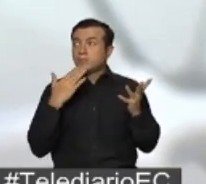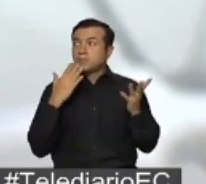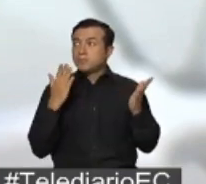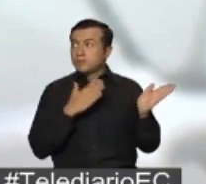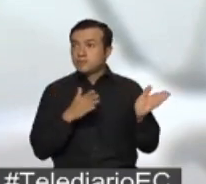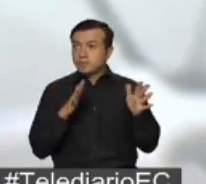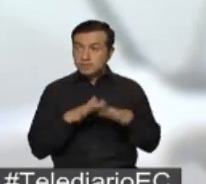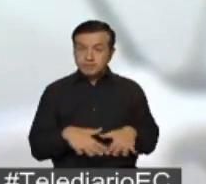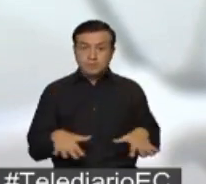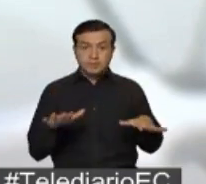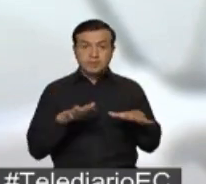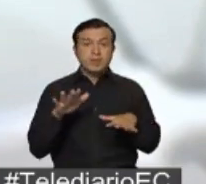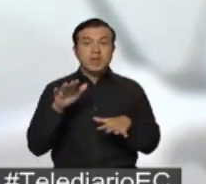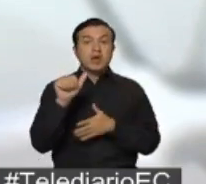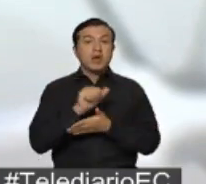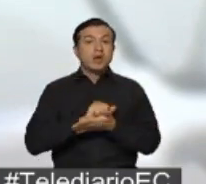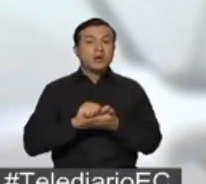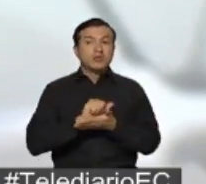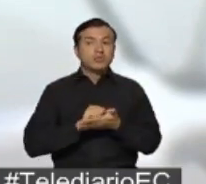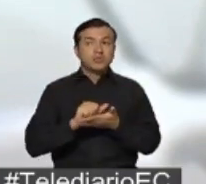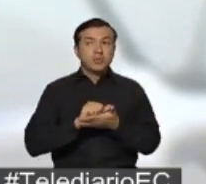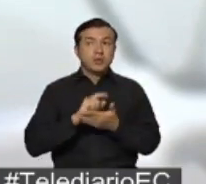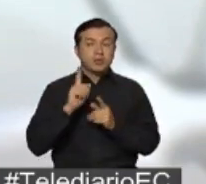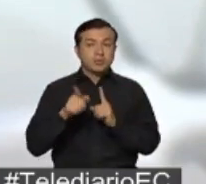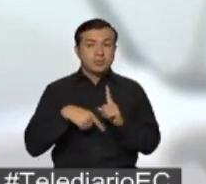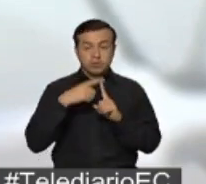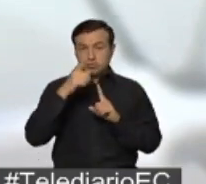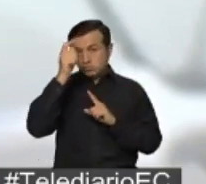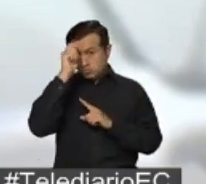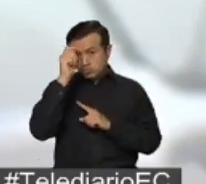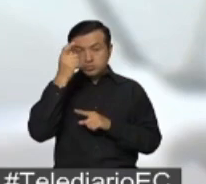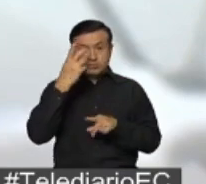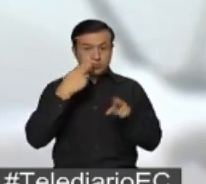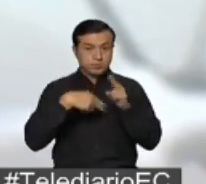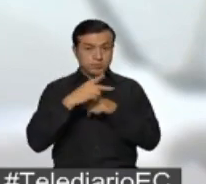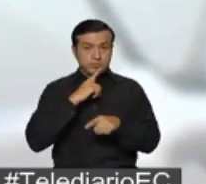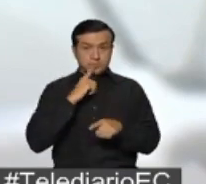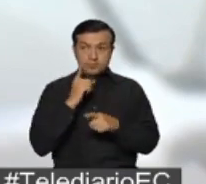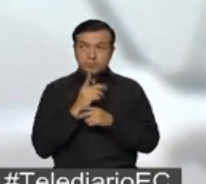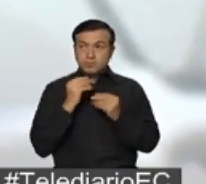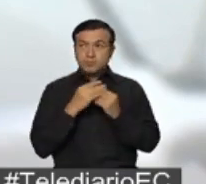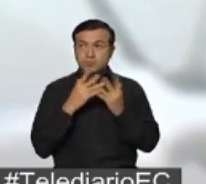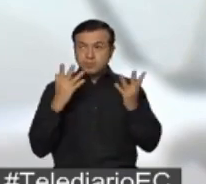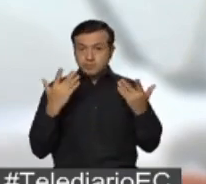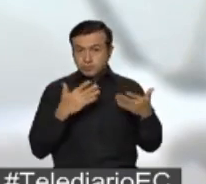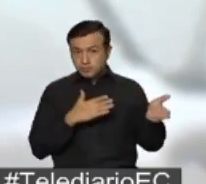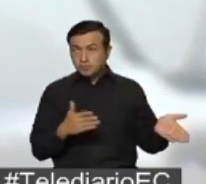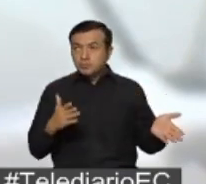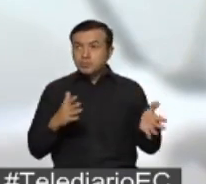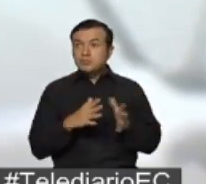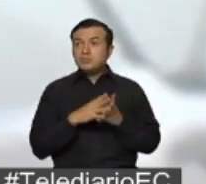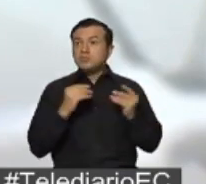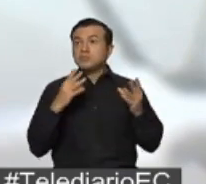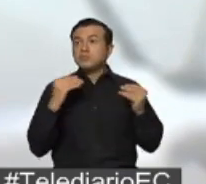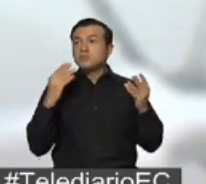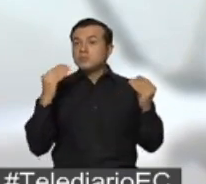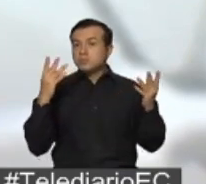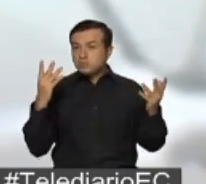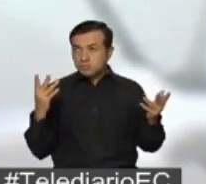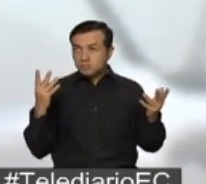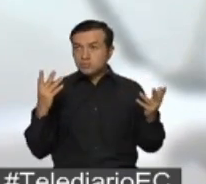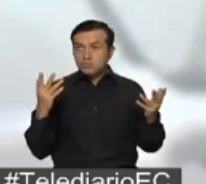en el azuay que hacen sombreros de paja toquilla que se exportan y realmente en ese modo y señorial no es